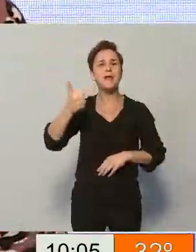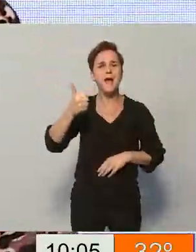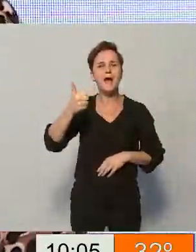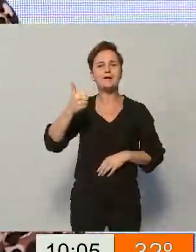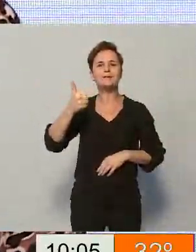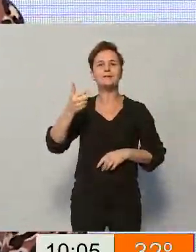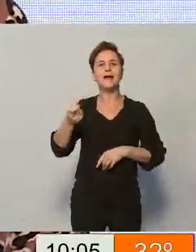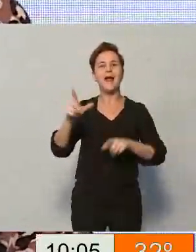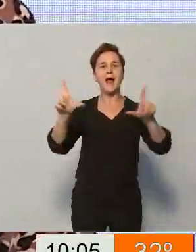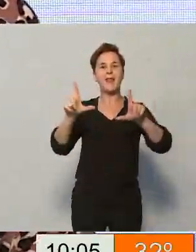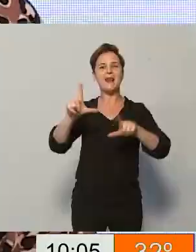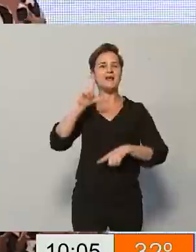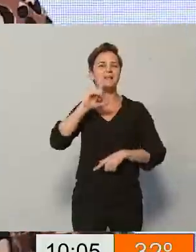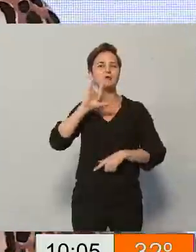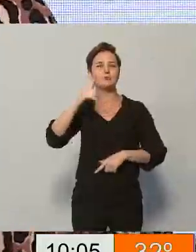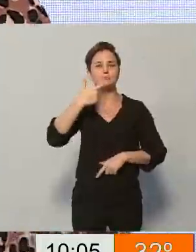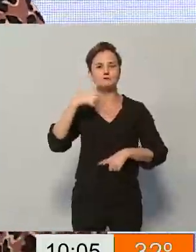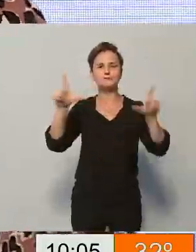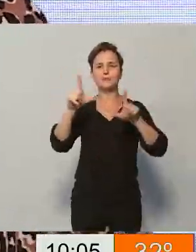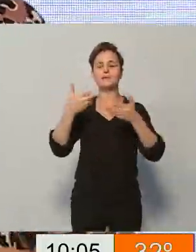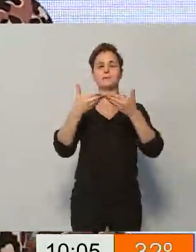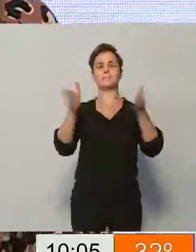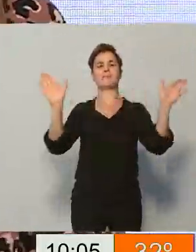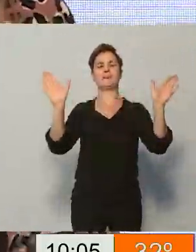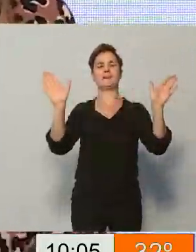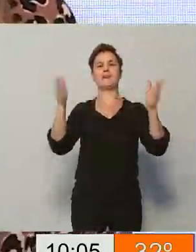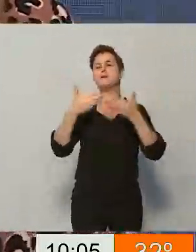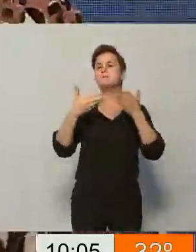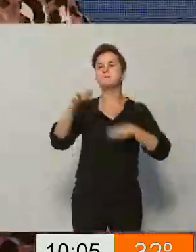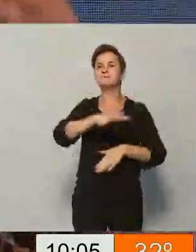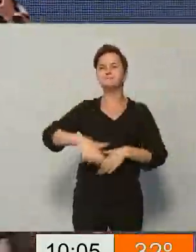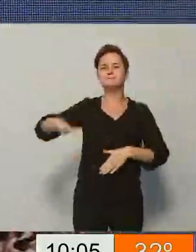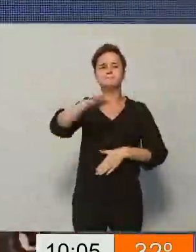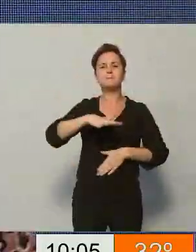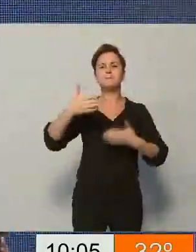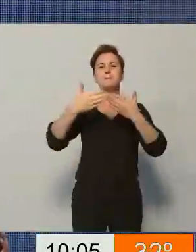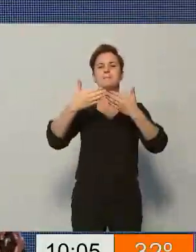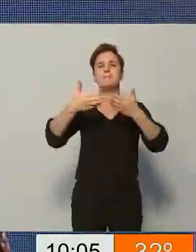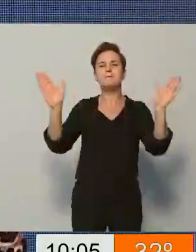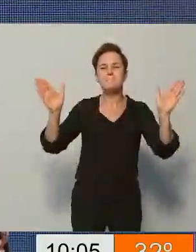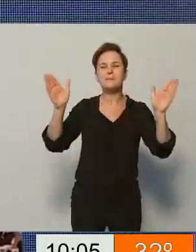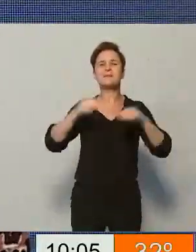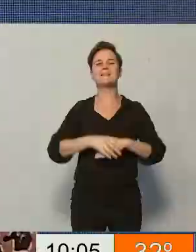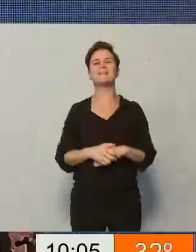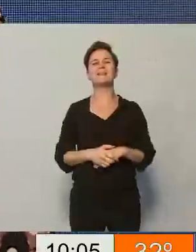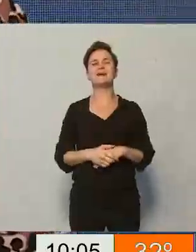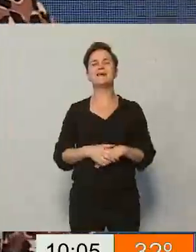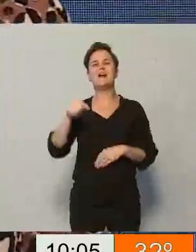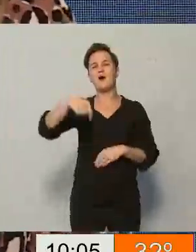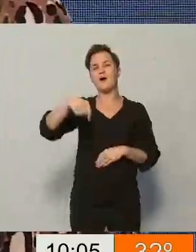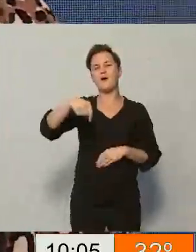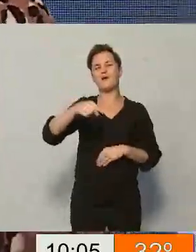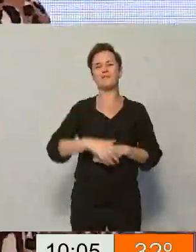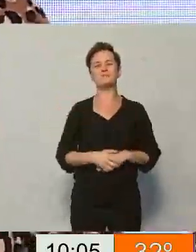Litus, por la señal de Litus TV, inaugurando este estudio. Tenemos el placer de inaugurar este estudio en el día de